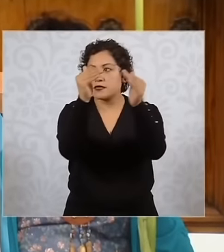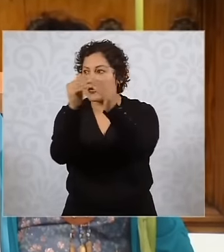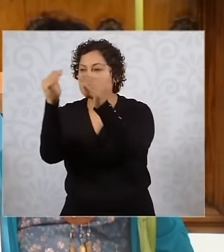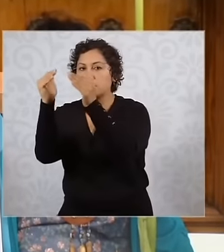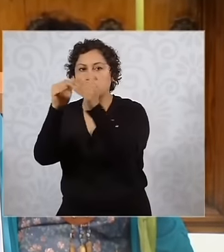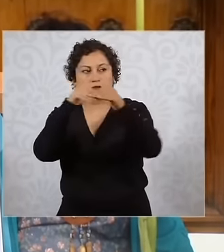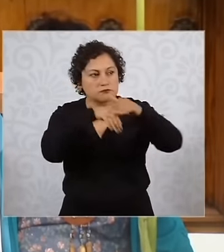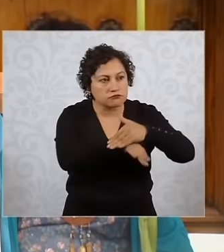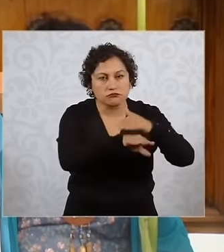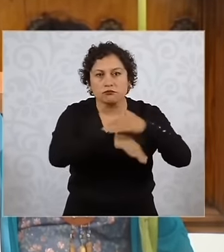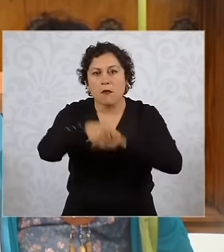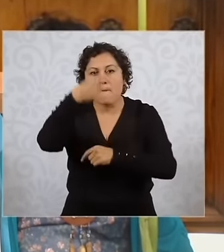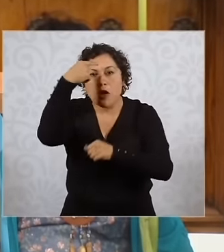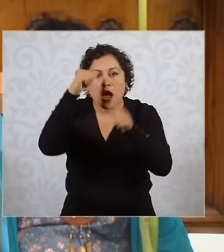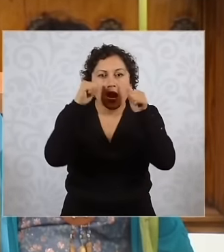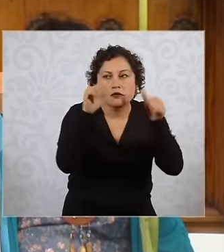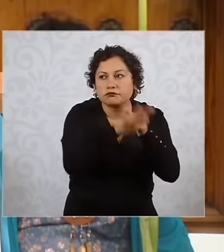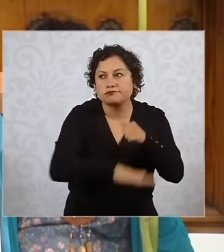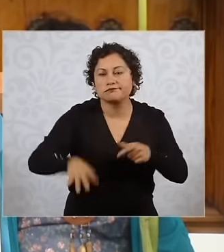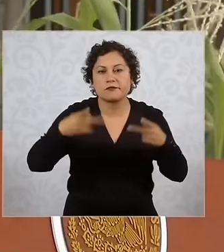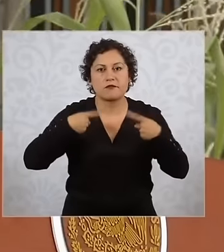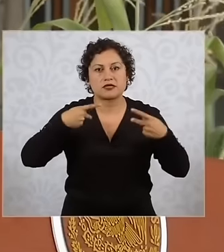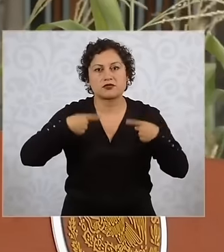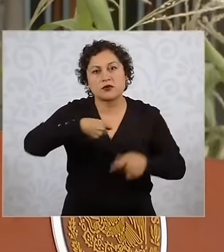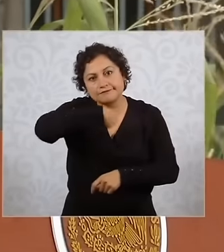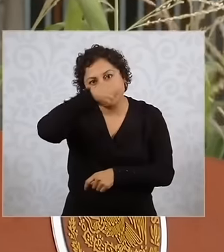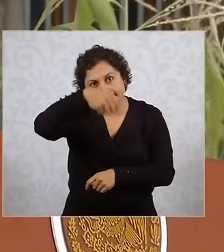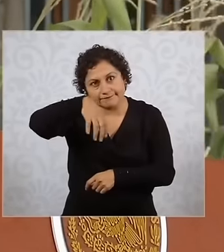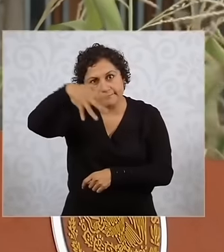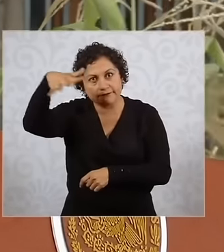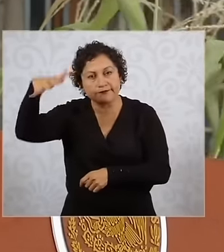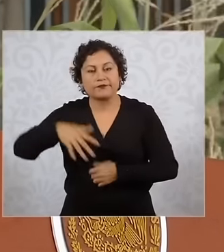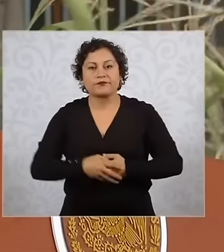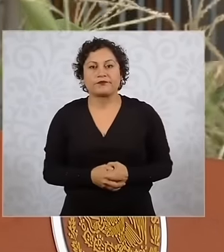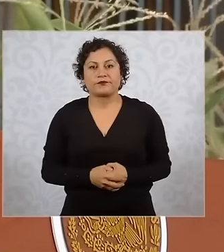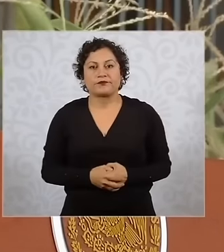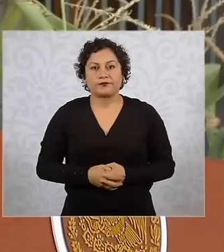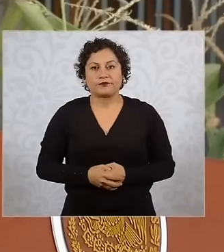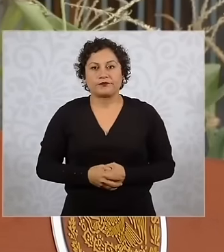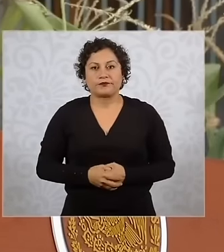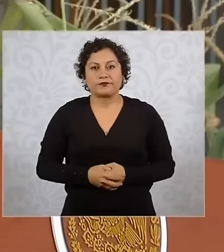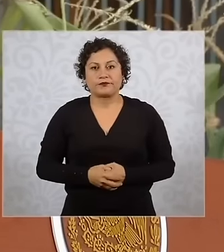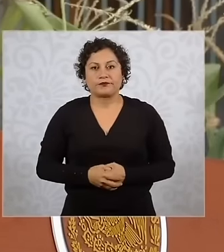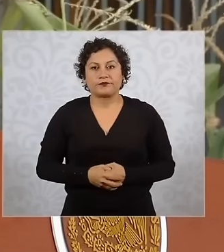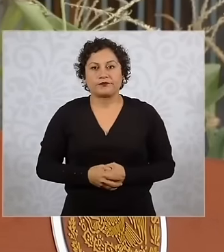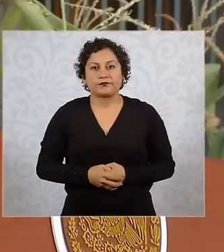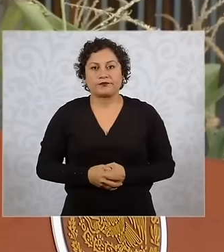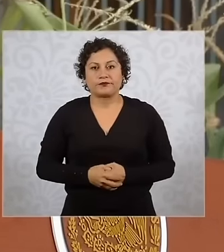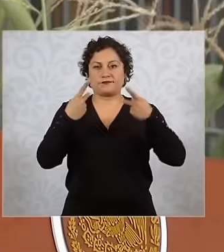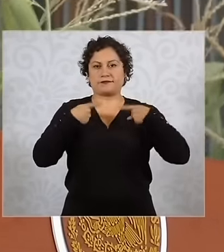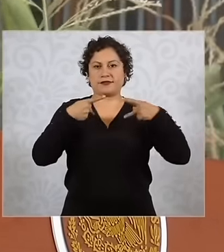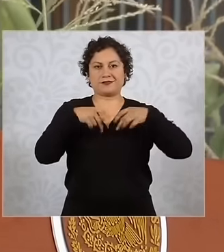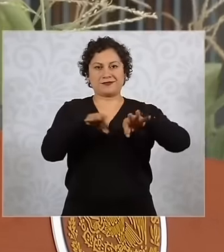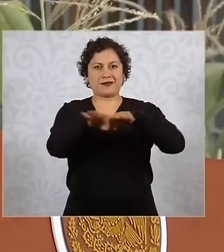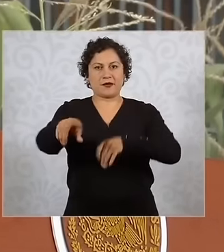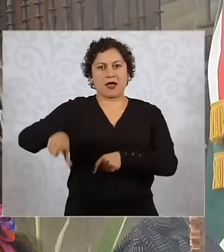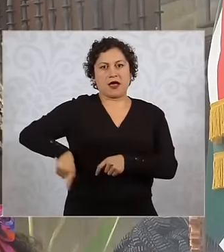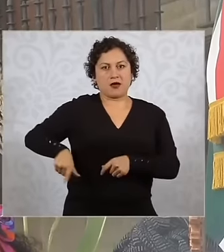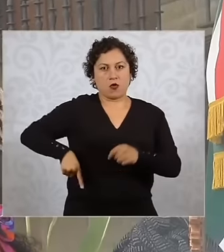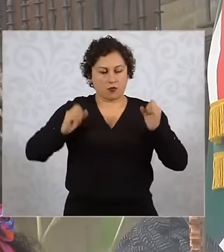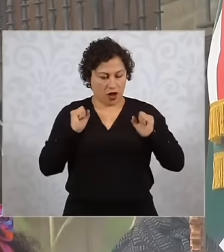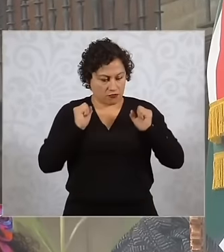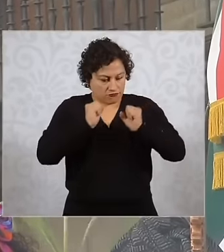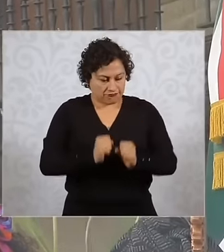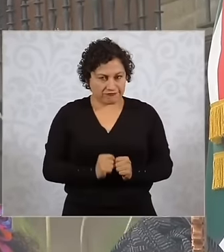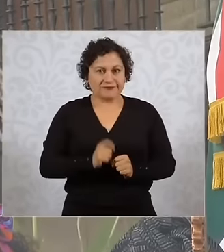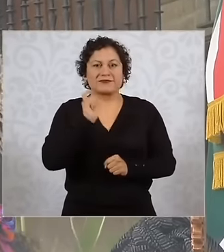mayores. Para ello, los servidores de la nación tocarán puerta por